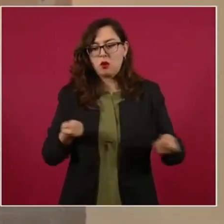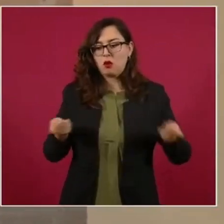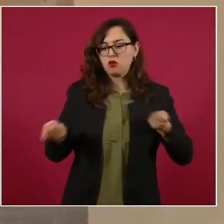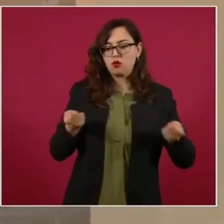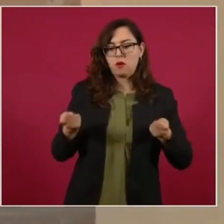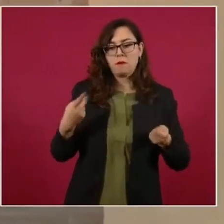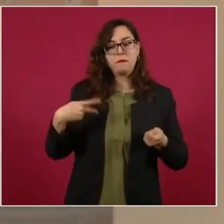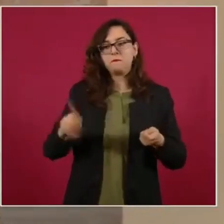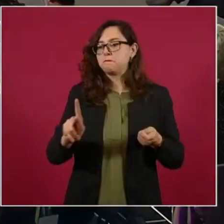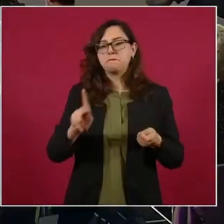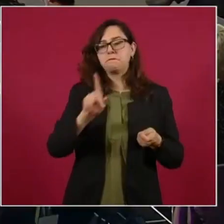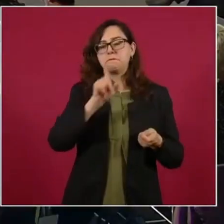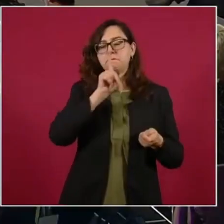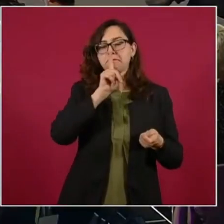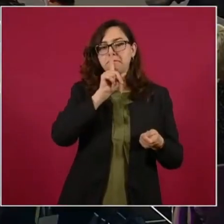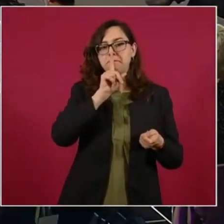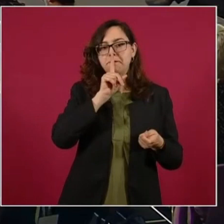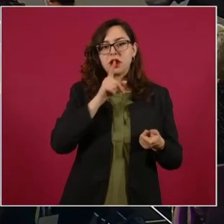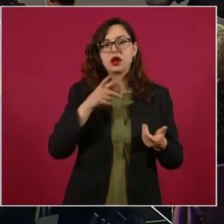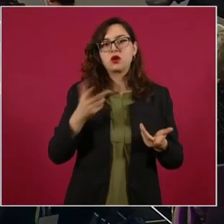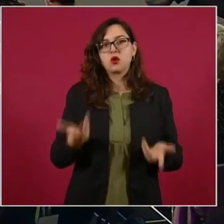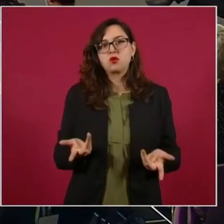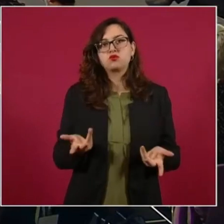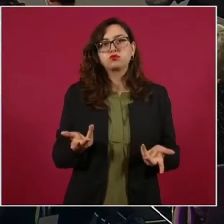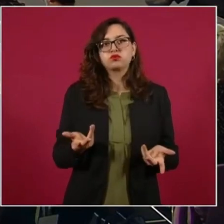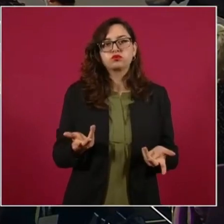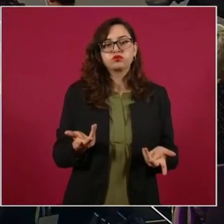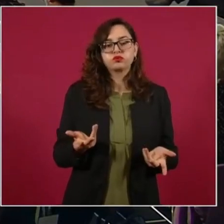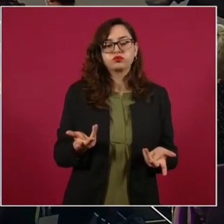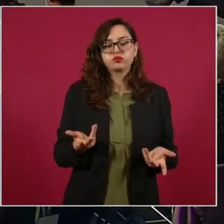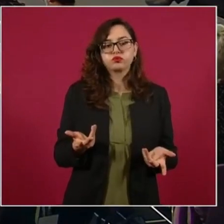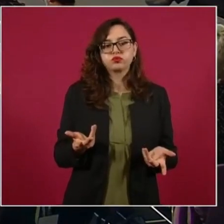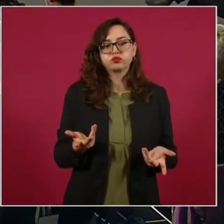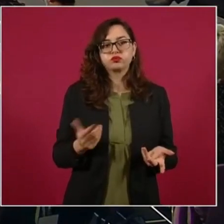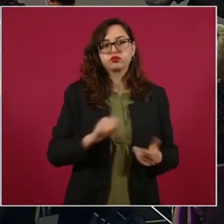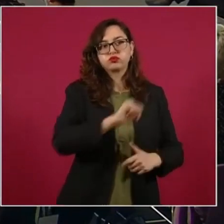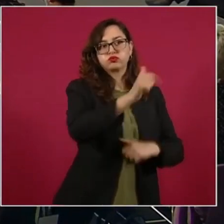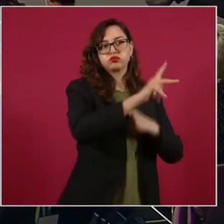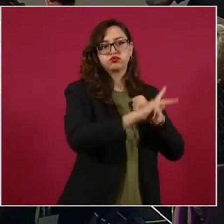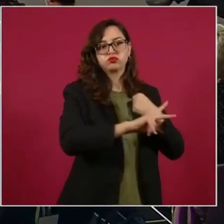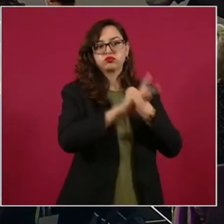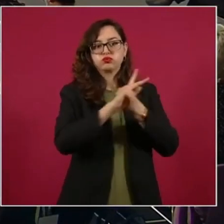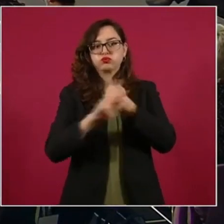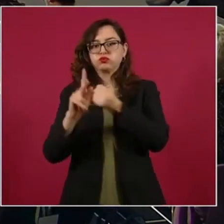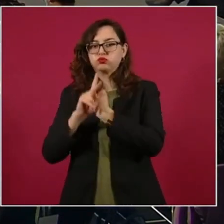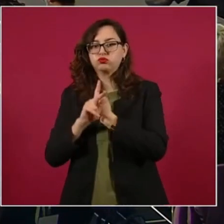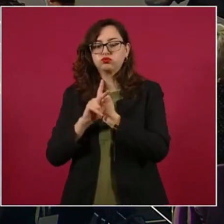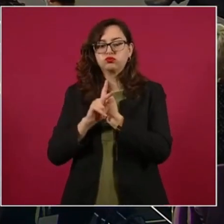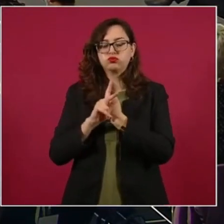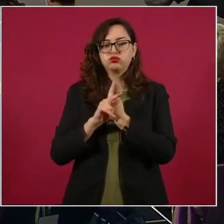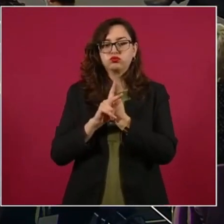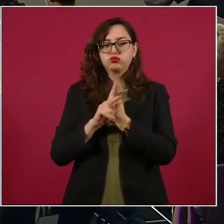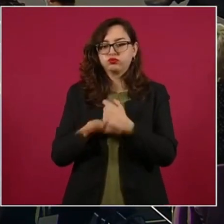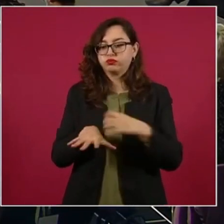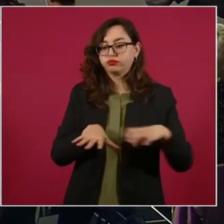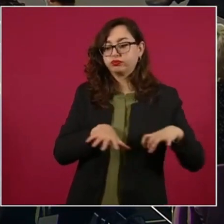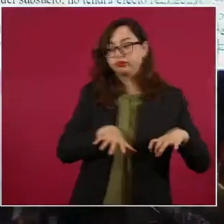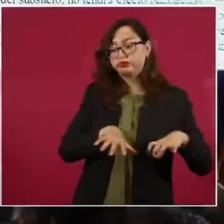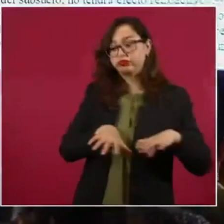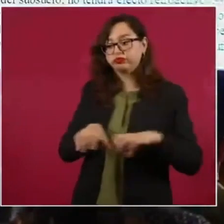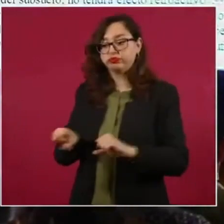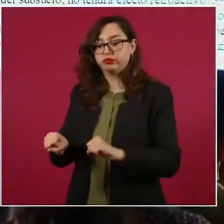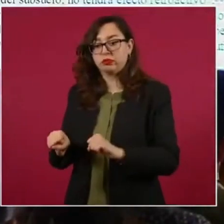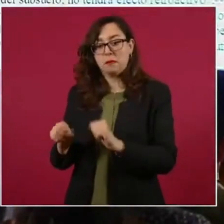México, pero impediría que nación alguna adquiriera un interés